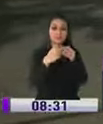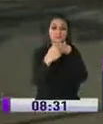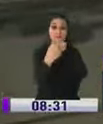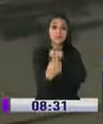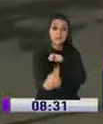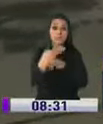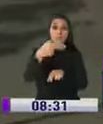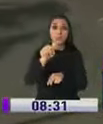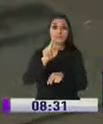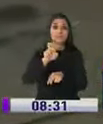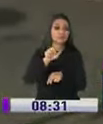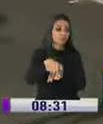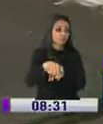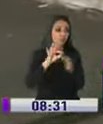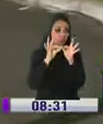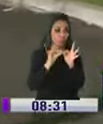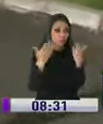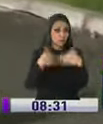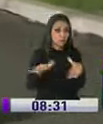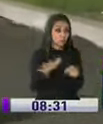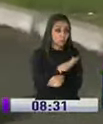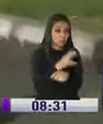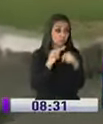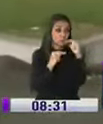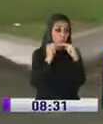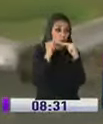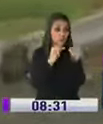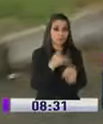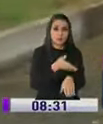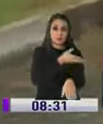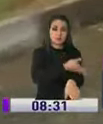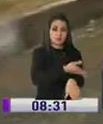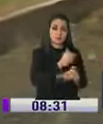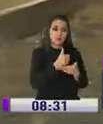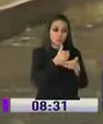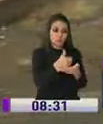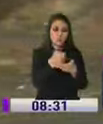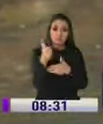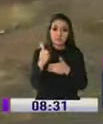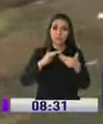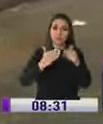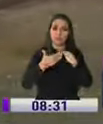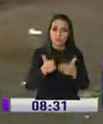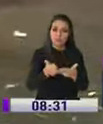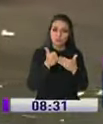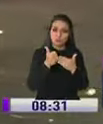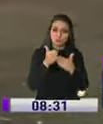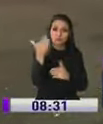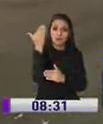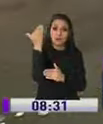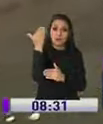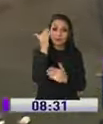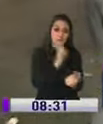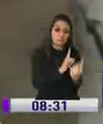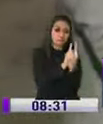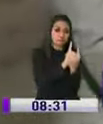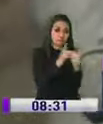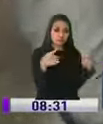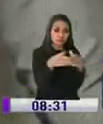esto es un trabajo que se ha realizado junto a la comunidad, la alcaldía junto